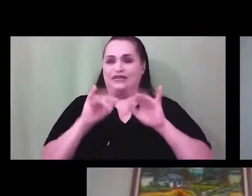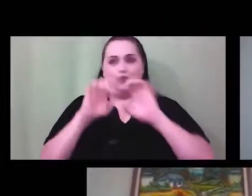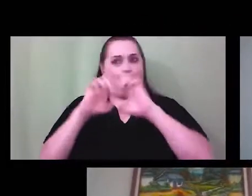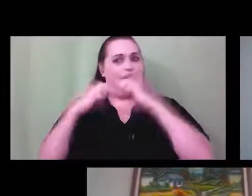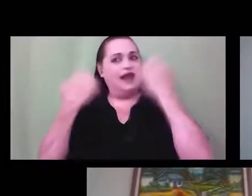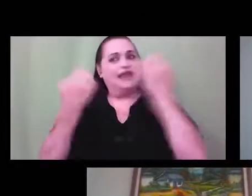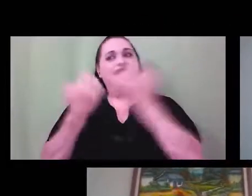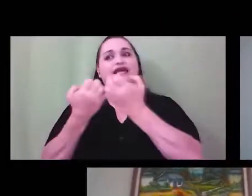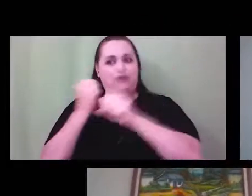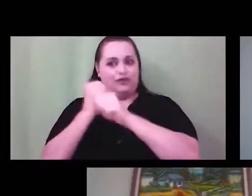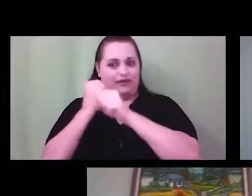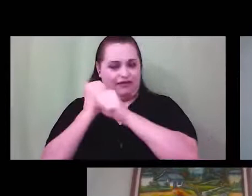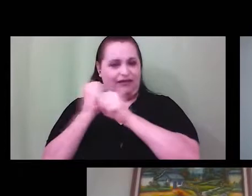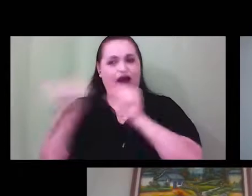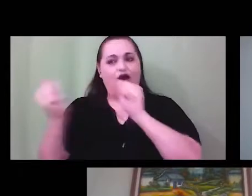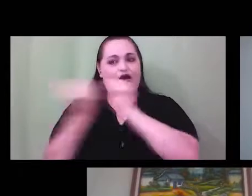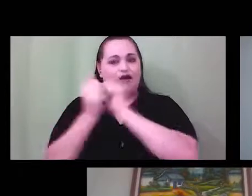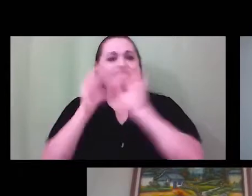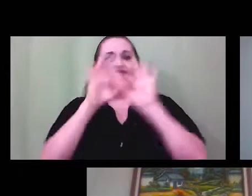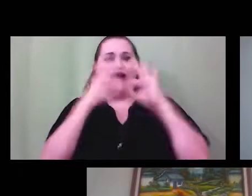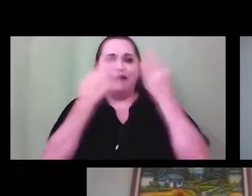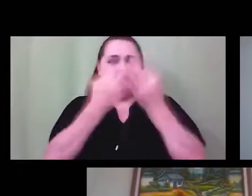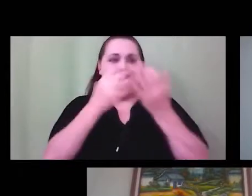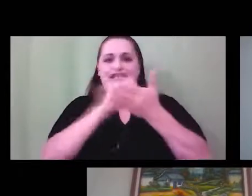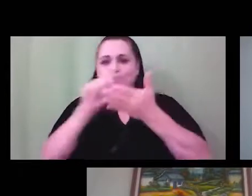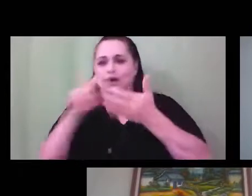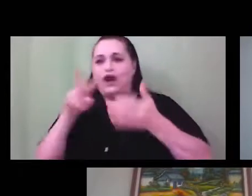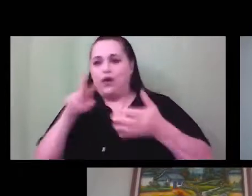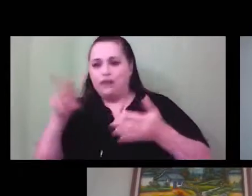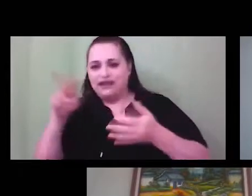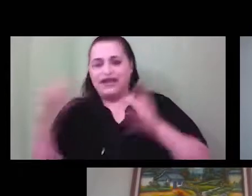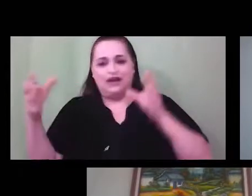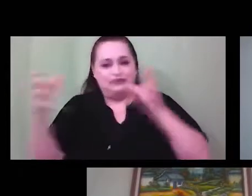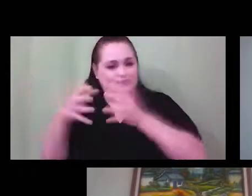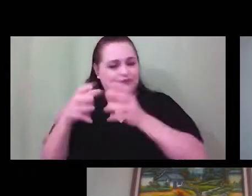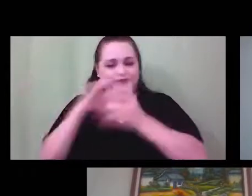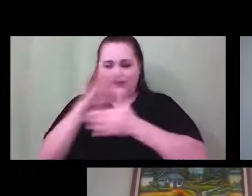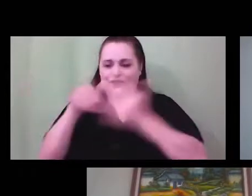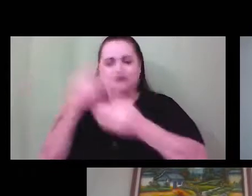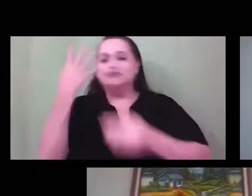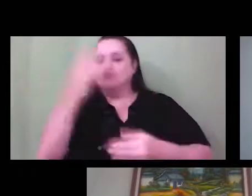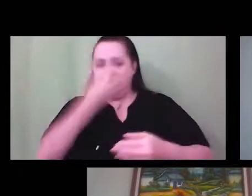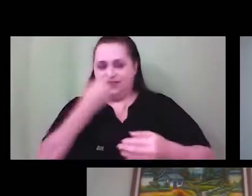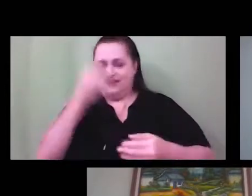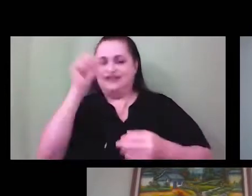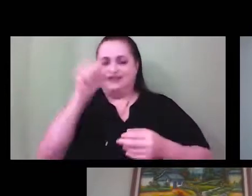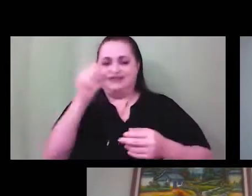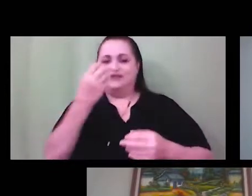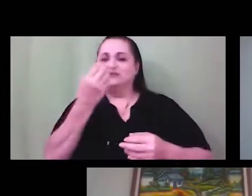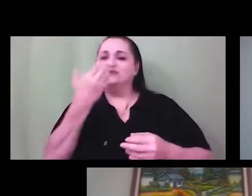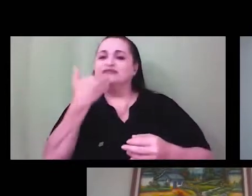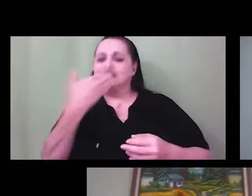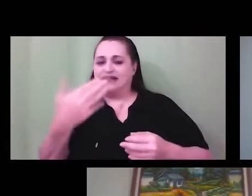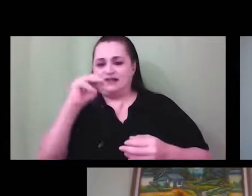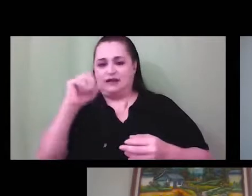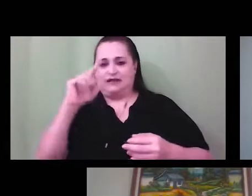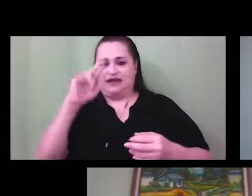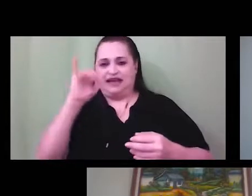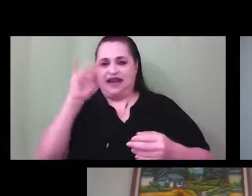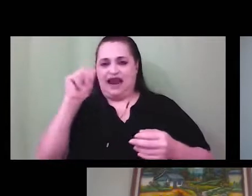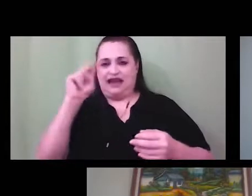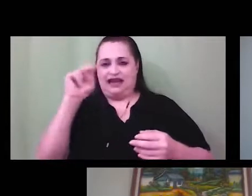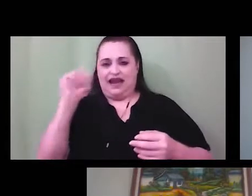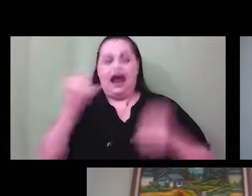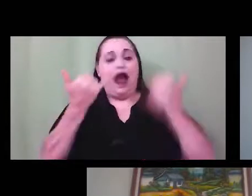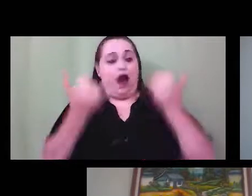que estamos trabajando, familia, escuela, compañeros. Muy bonito. Muchas gracias, Mariana. Y vamos con